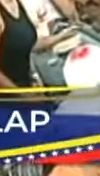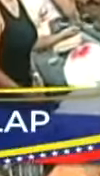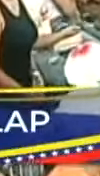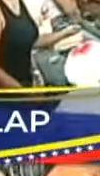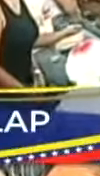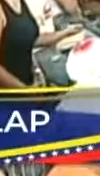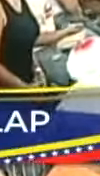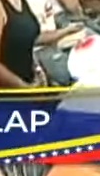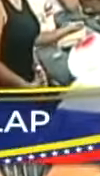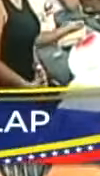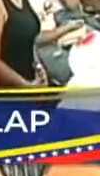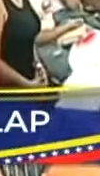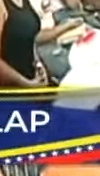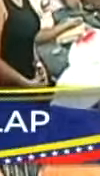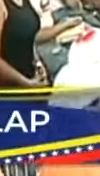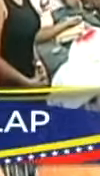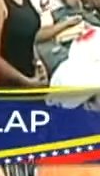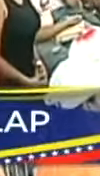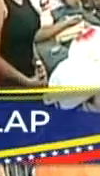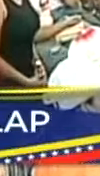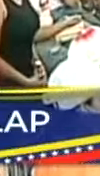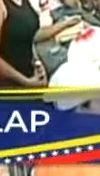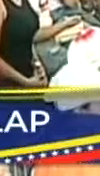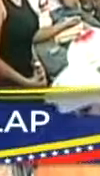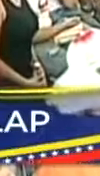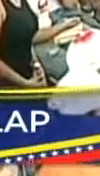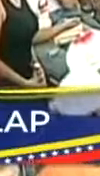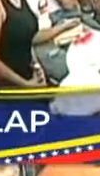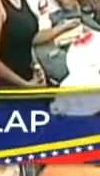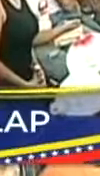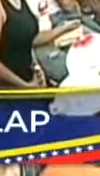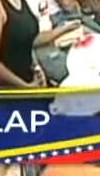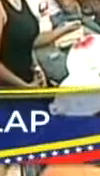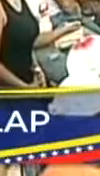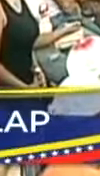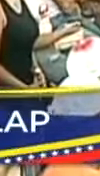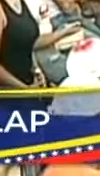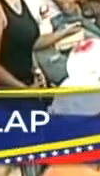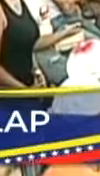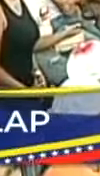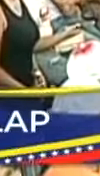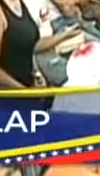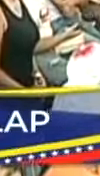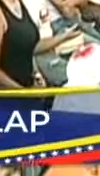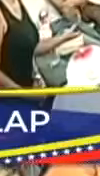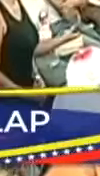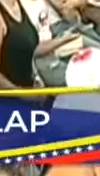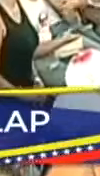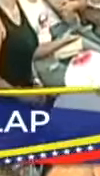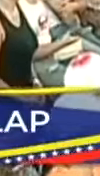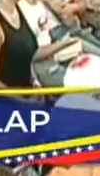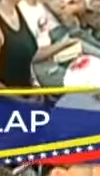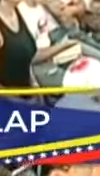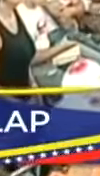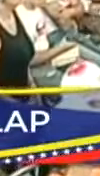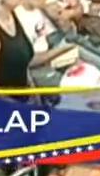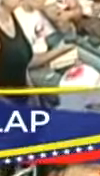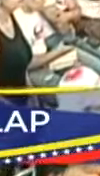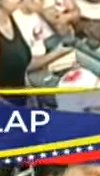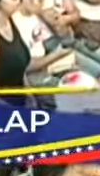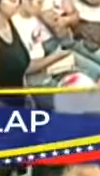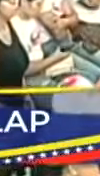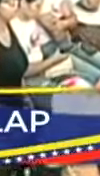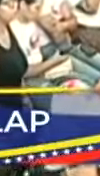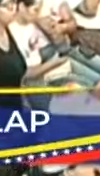Bueno, presidente, le comento, en el C4 cada jefe de comunidad, cada jefe de club tiene un usuario. Ya está activa la aplicación